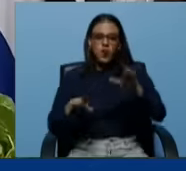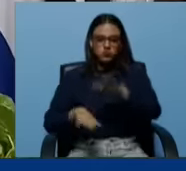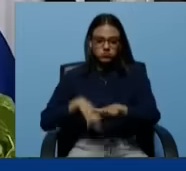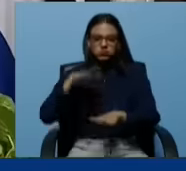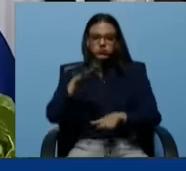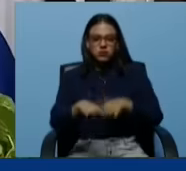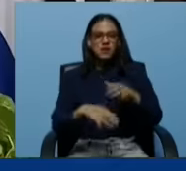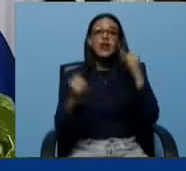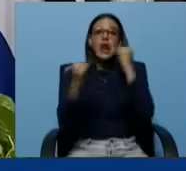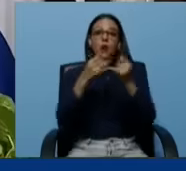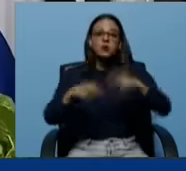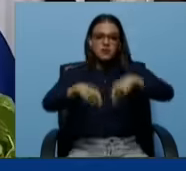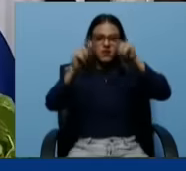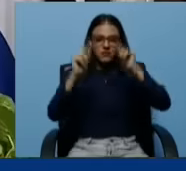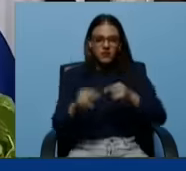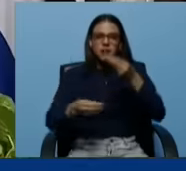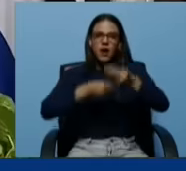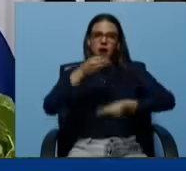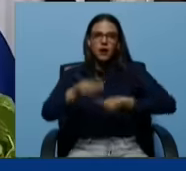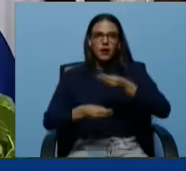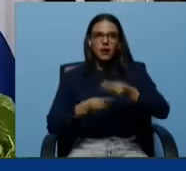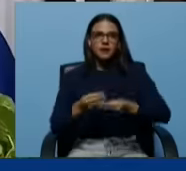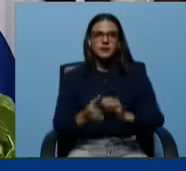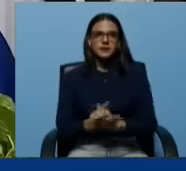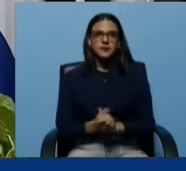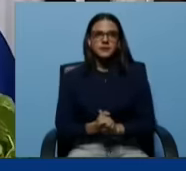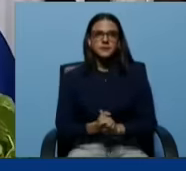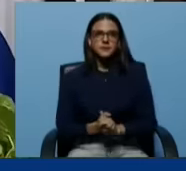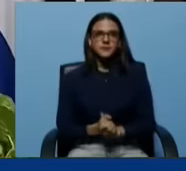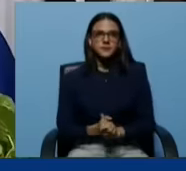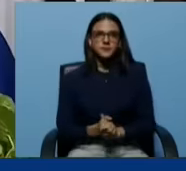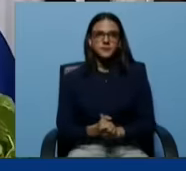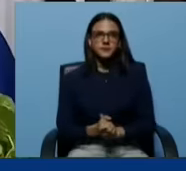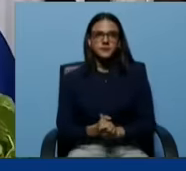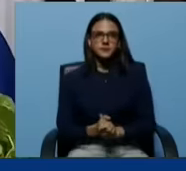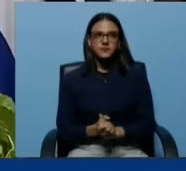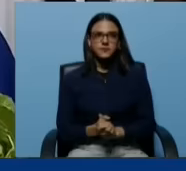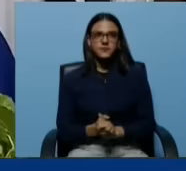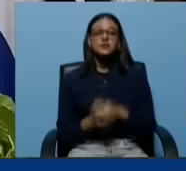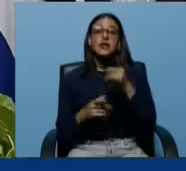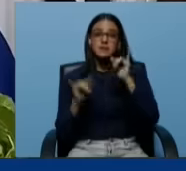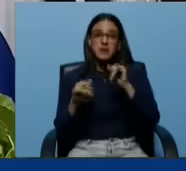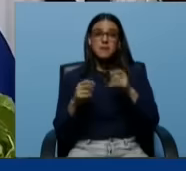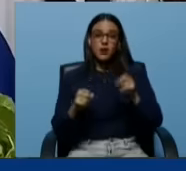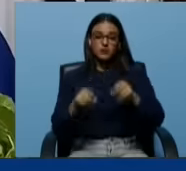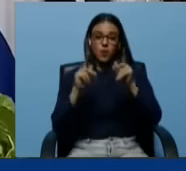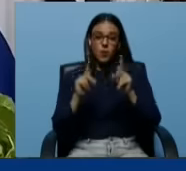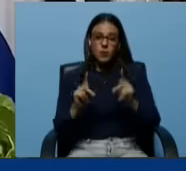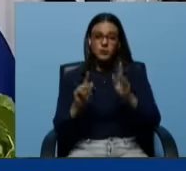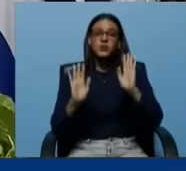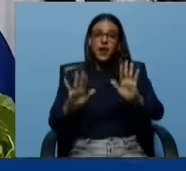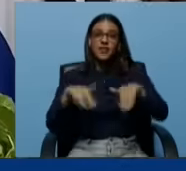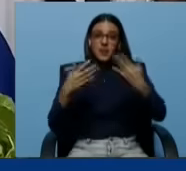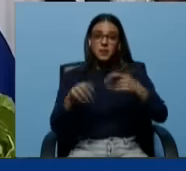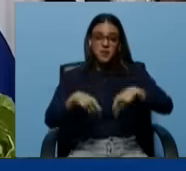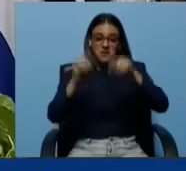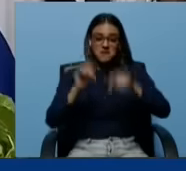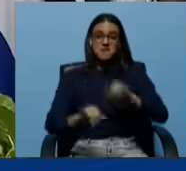firma. Bajó de nuevo a Managua y en esa ocasión, después de las